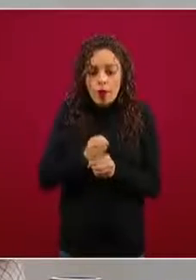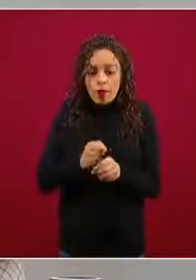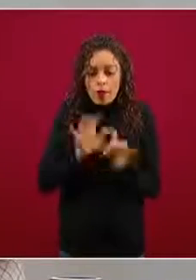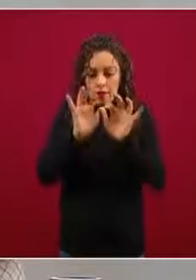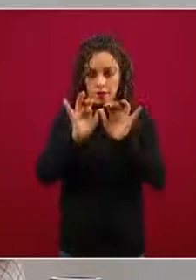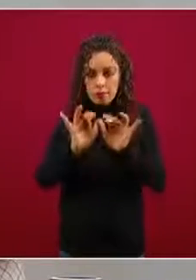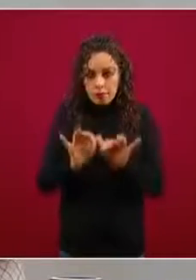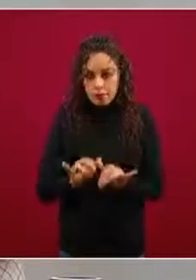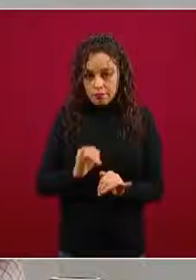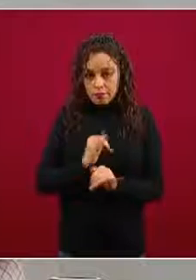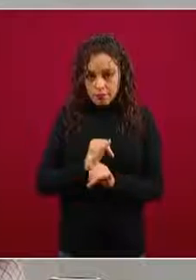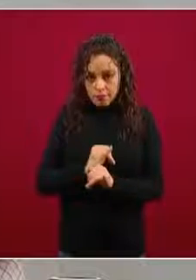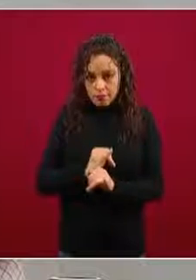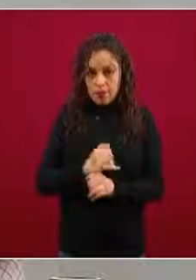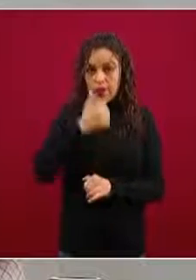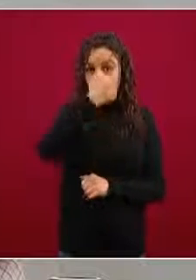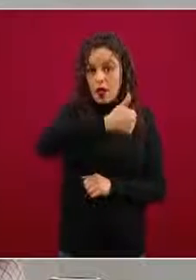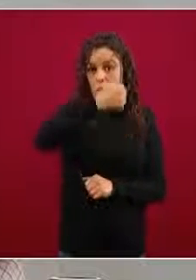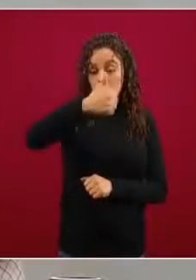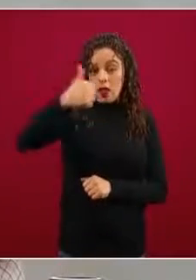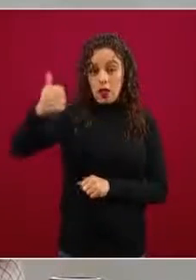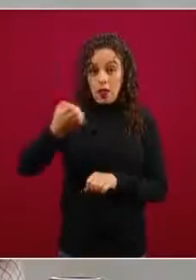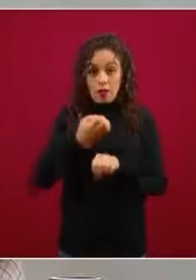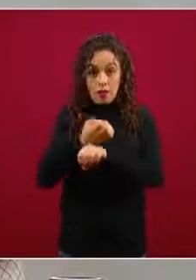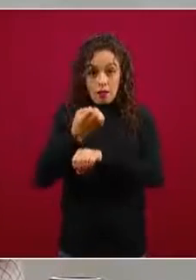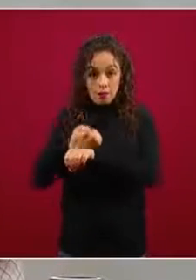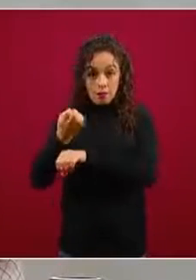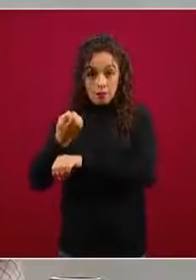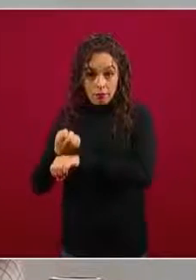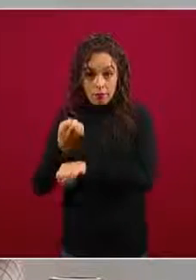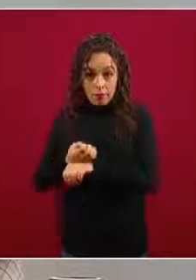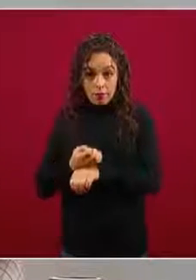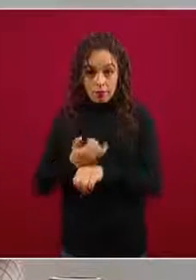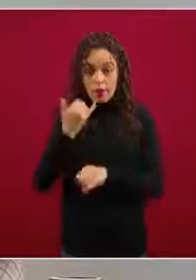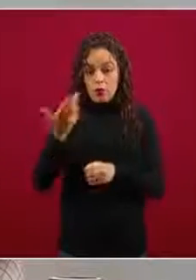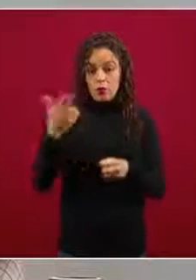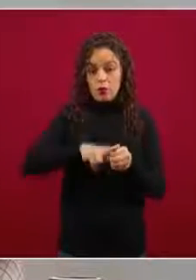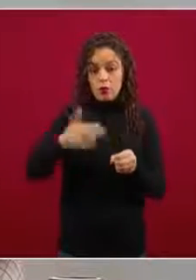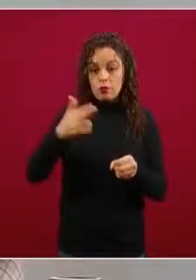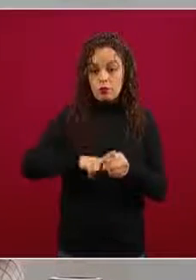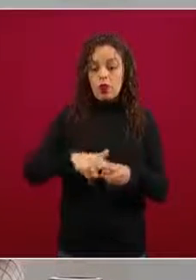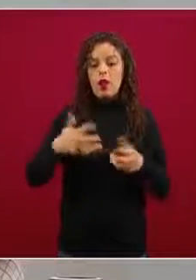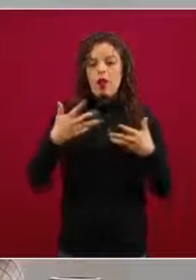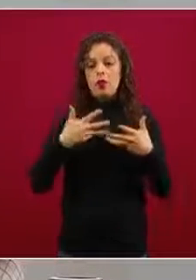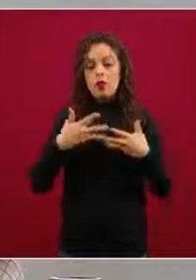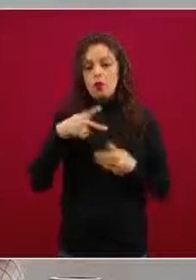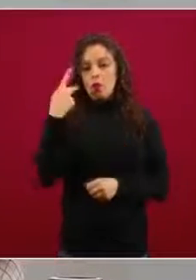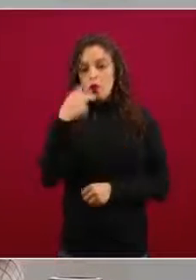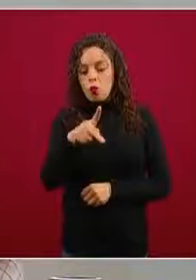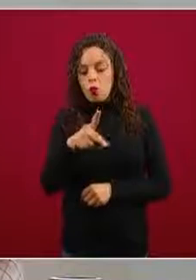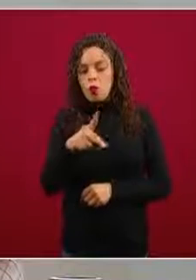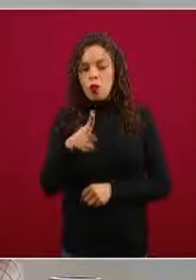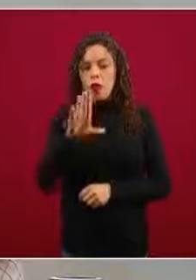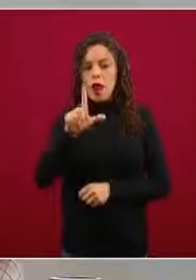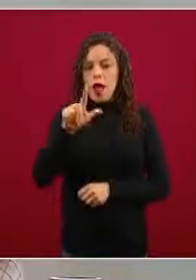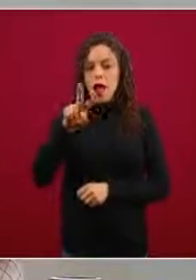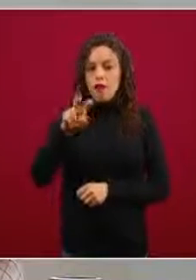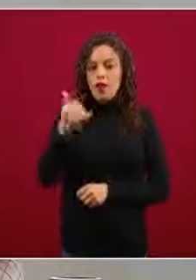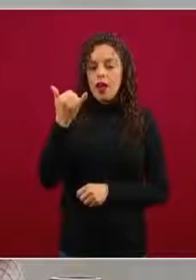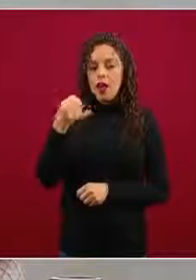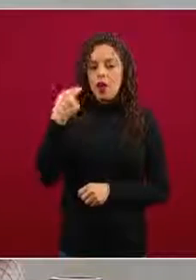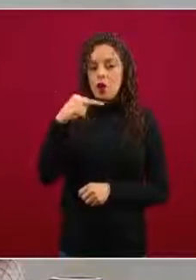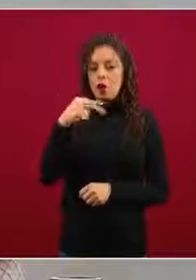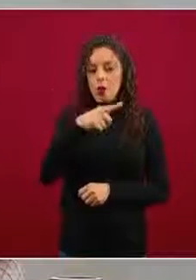las unidades que está notificando, hasta el momento estas más de 600 unidades, tienen un nombre de usuario y un password específico para la